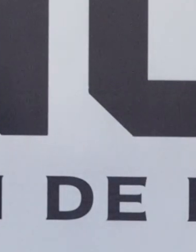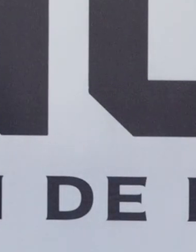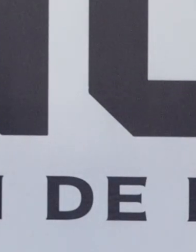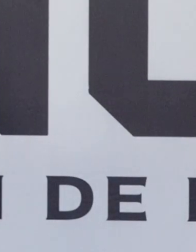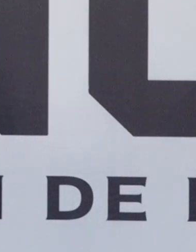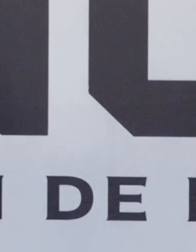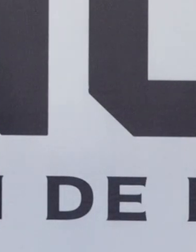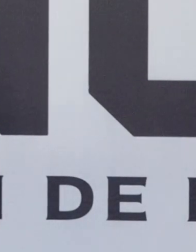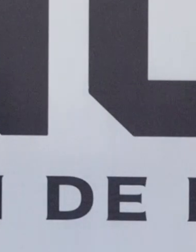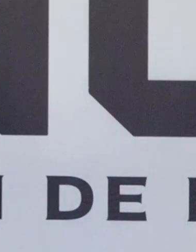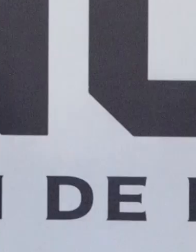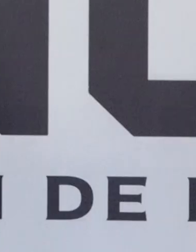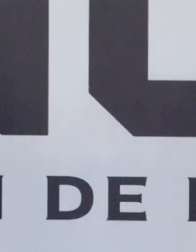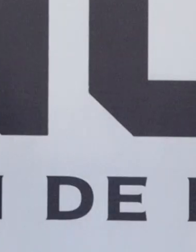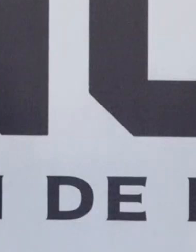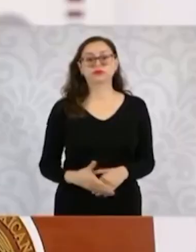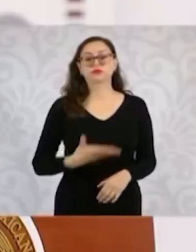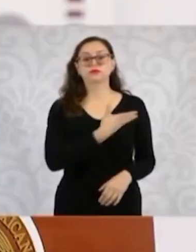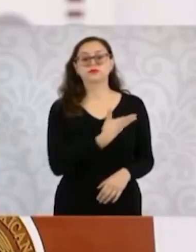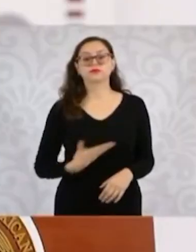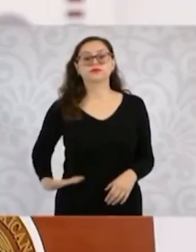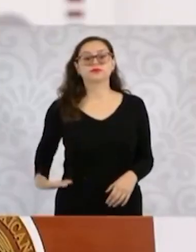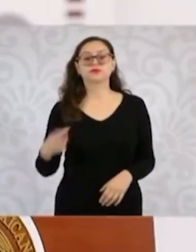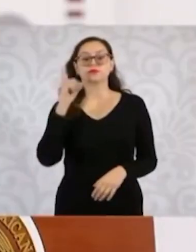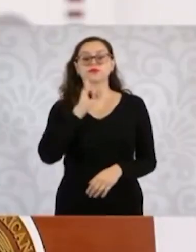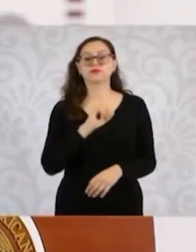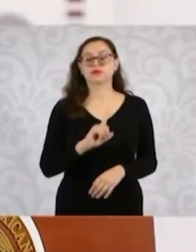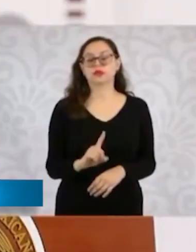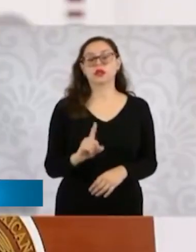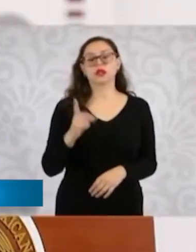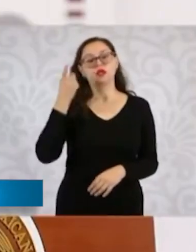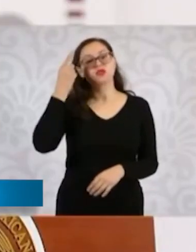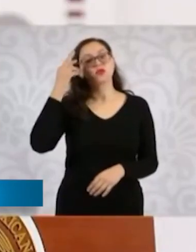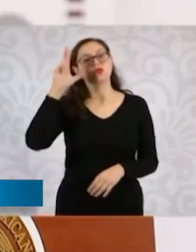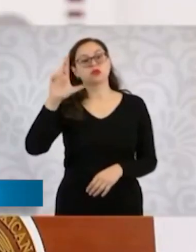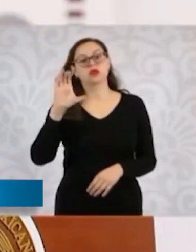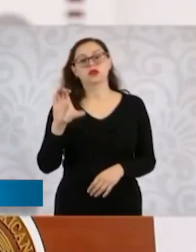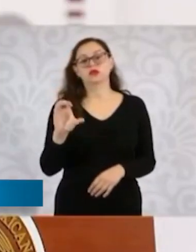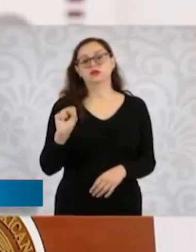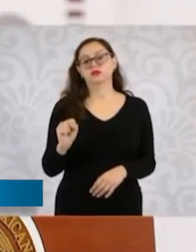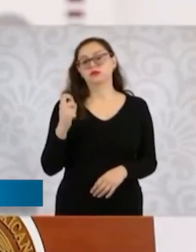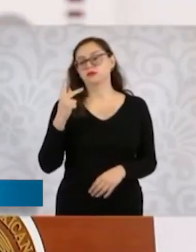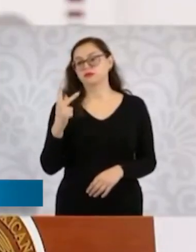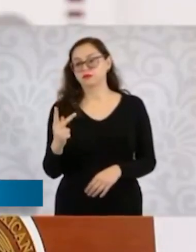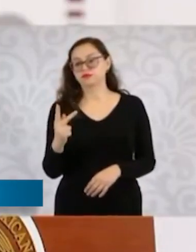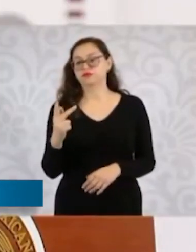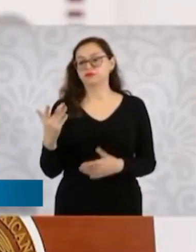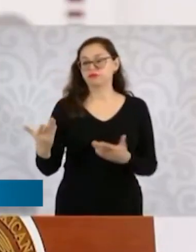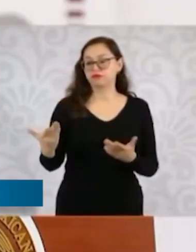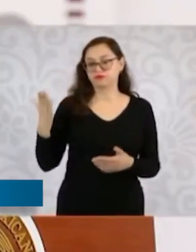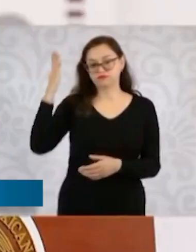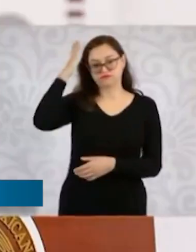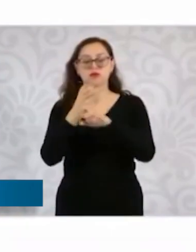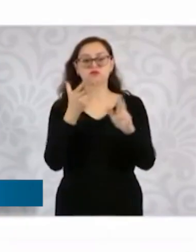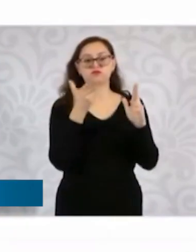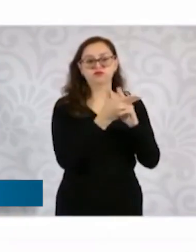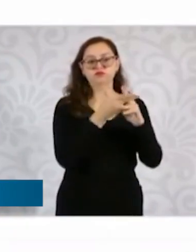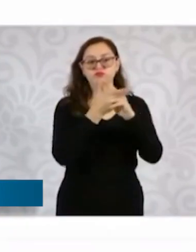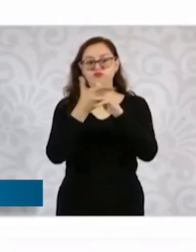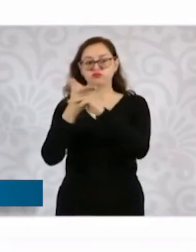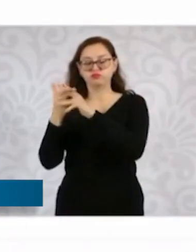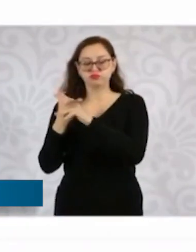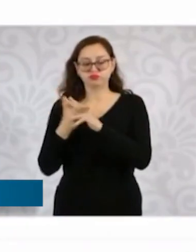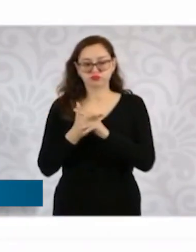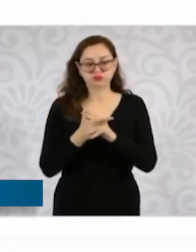tiene una formación policial y eso es verdaderamente importante. Y él sabe que en Durango tiene todo el apoyo